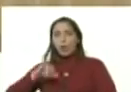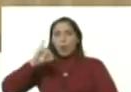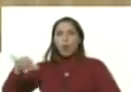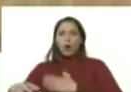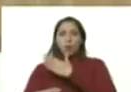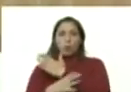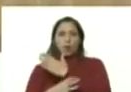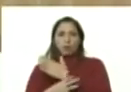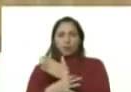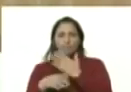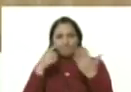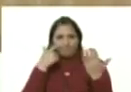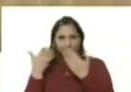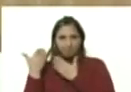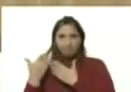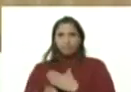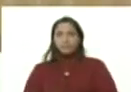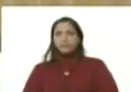Gracias.